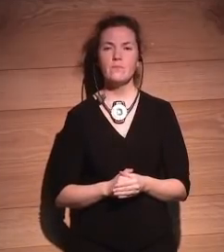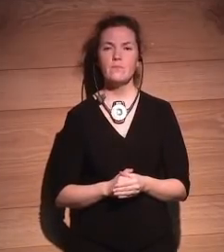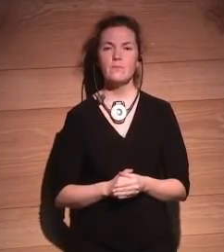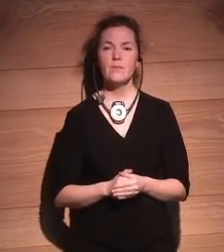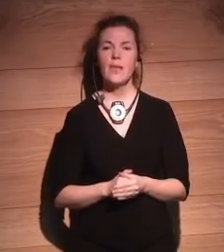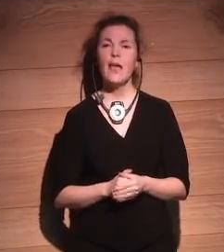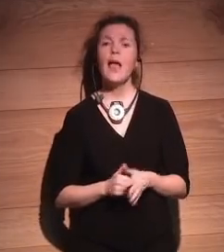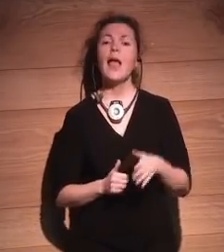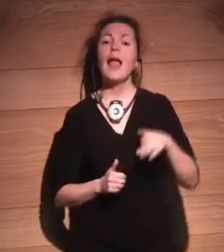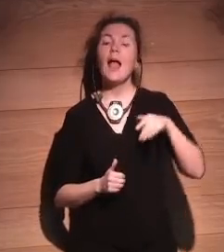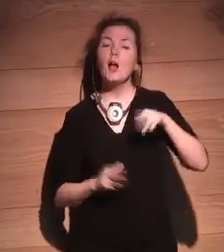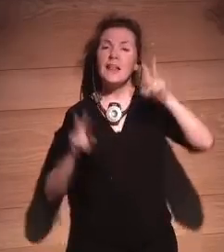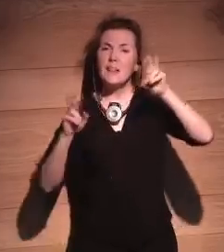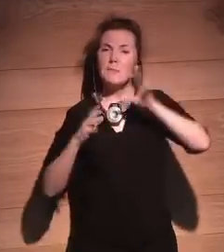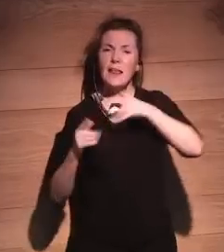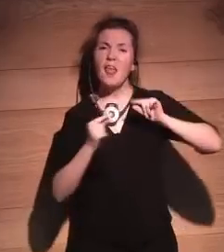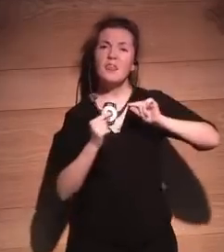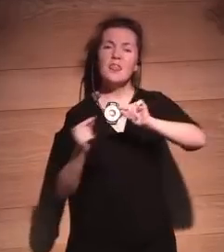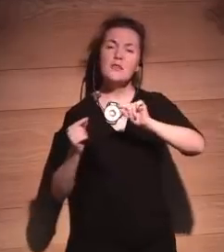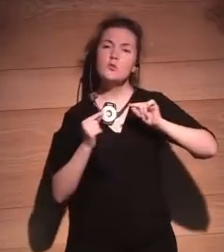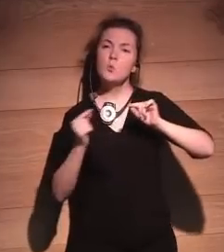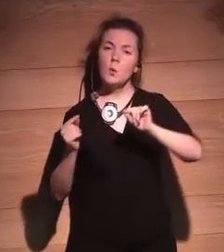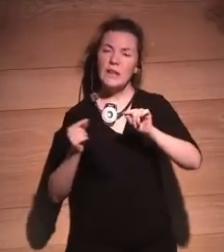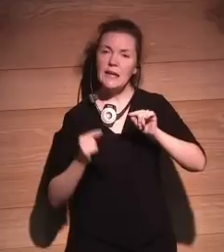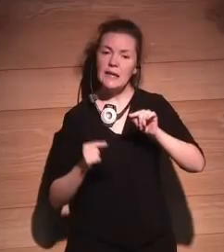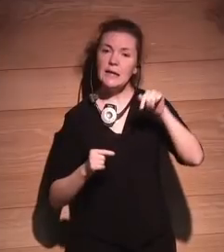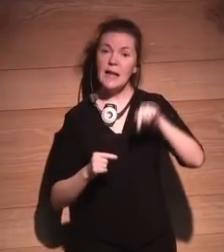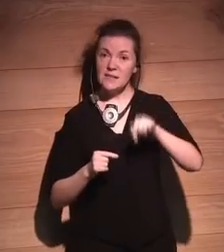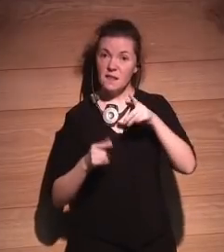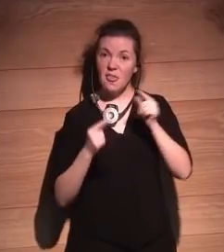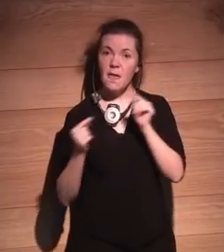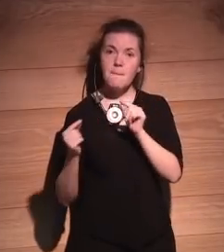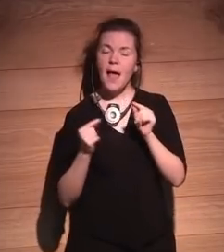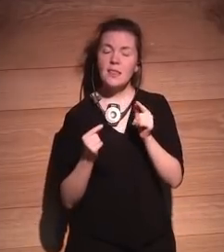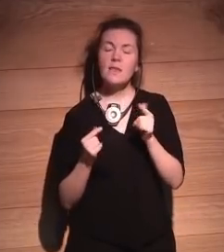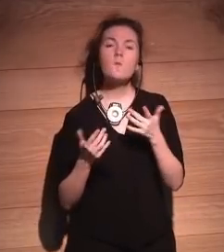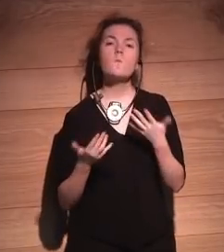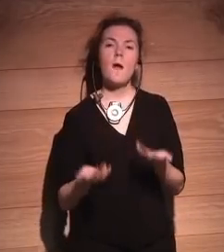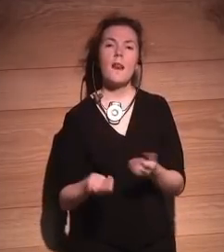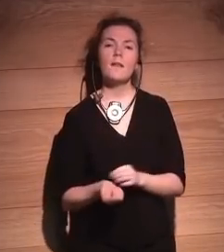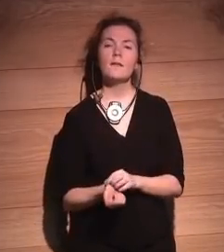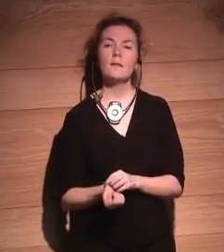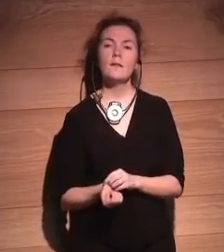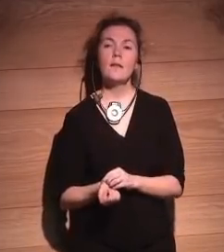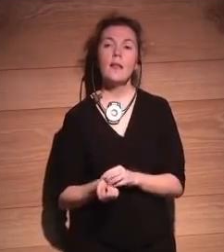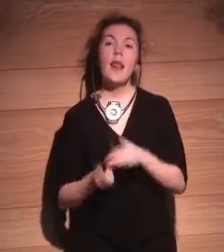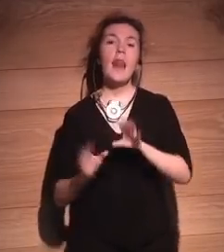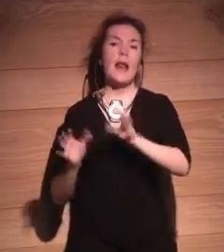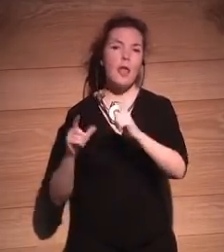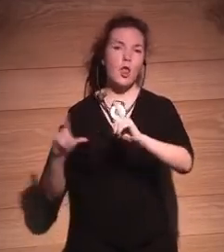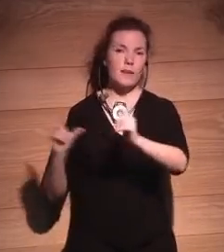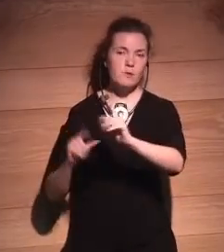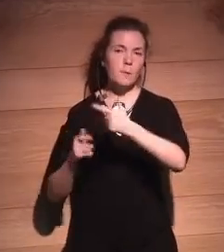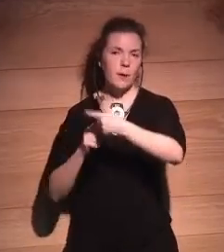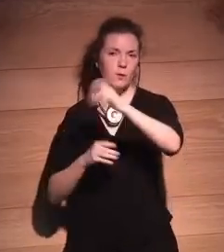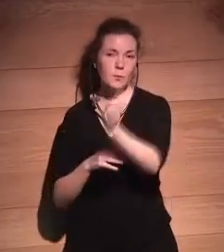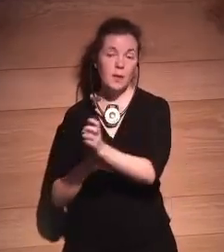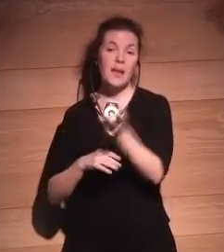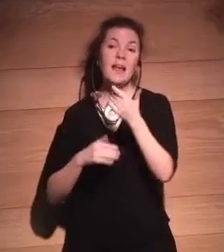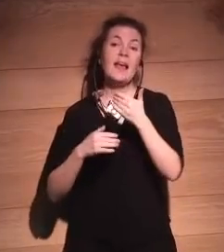¿Cuál es la premisa que queremos discutir en este debate? Es que los medios de comunicación, después de la